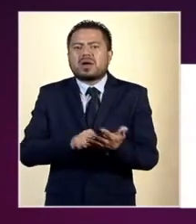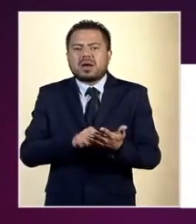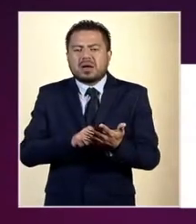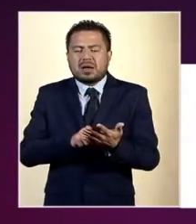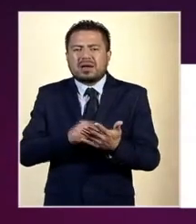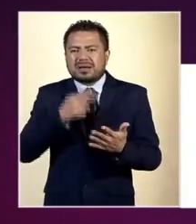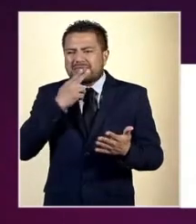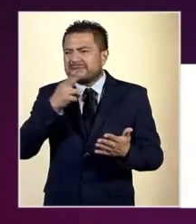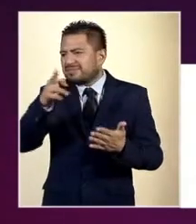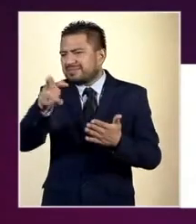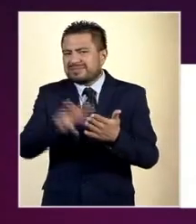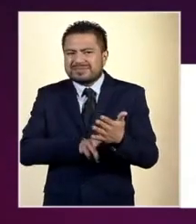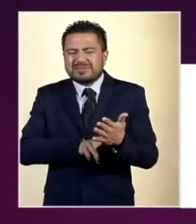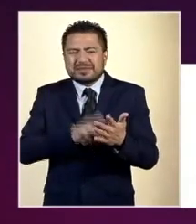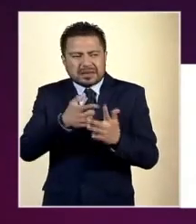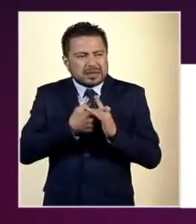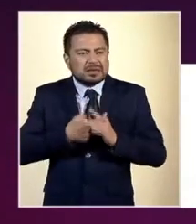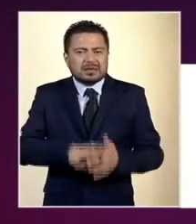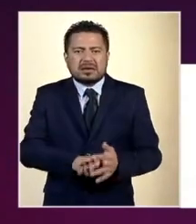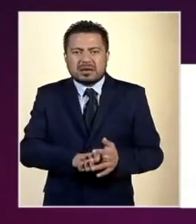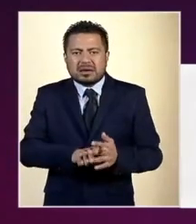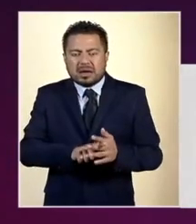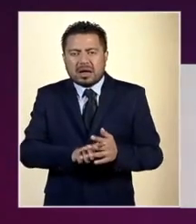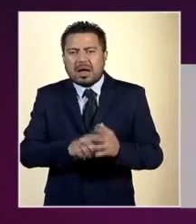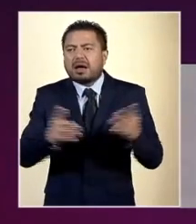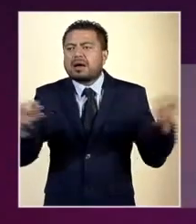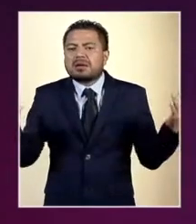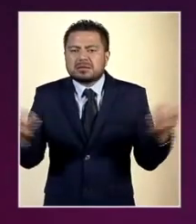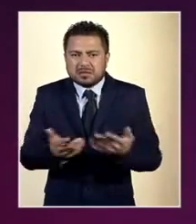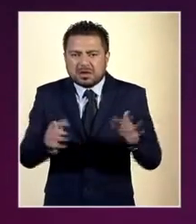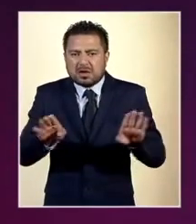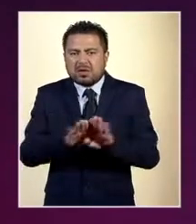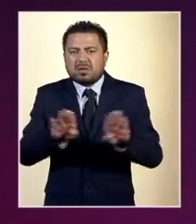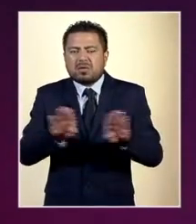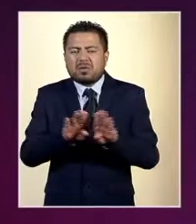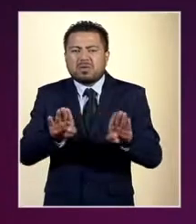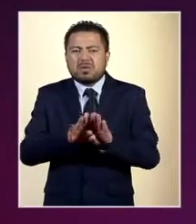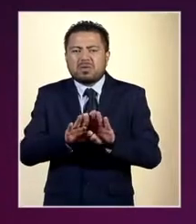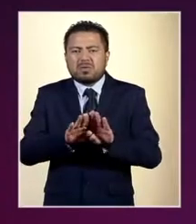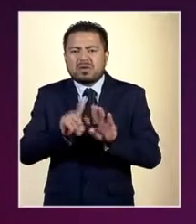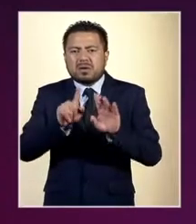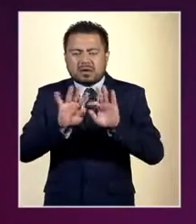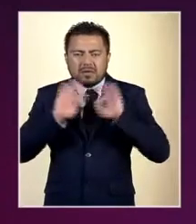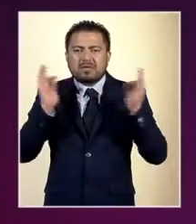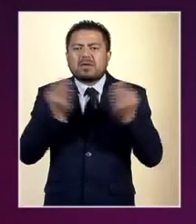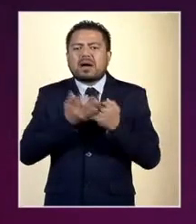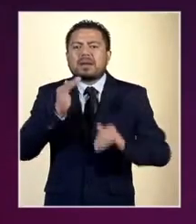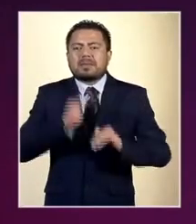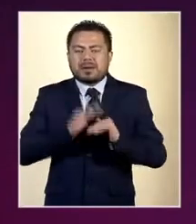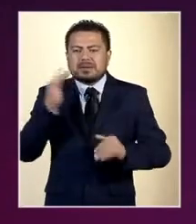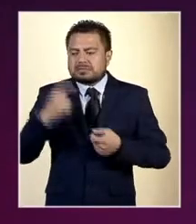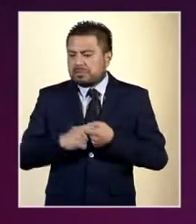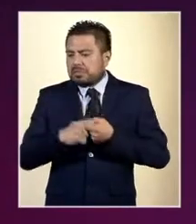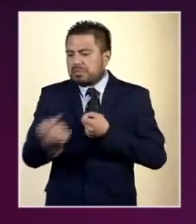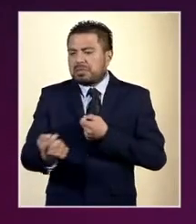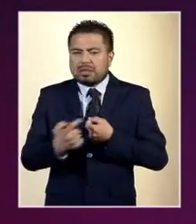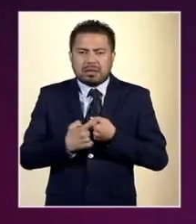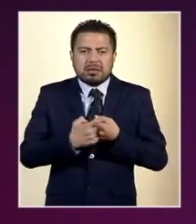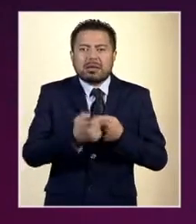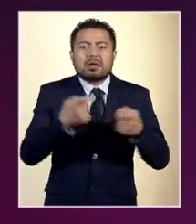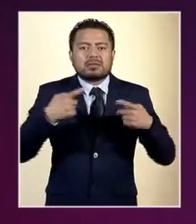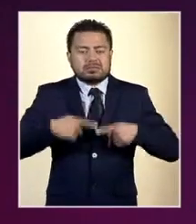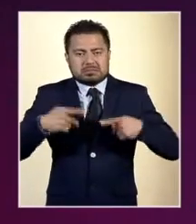la etiqueta empieza también a ser como una manera más de la exclusión.